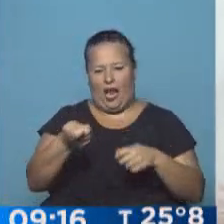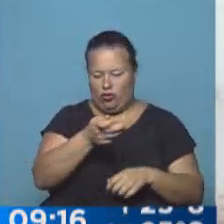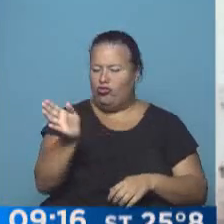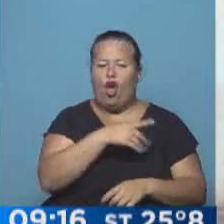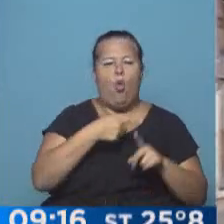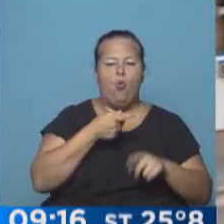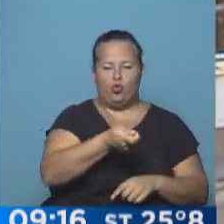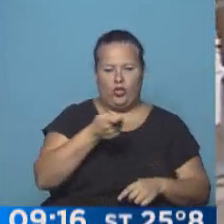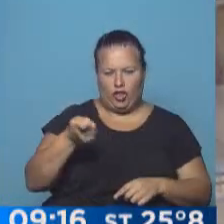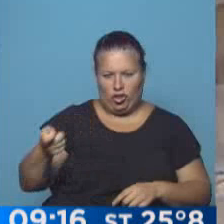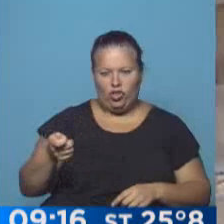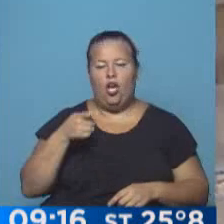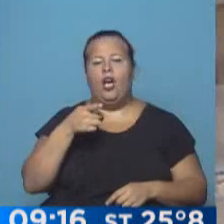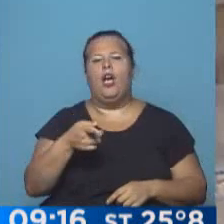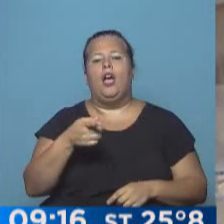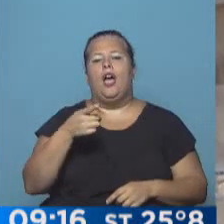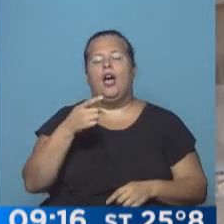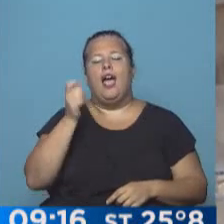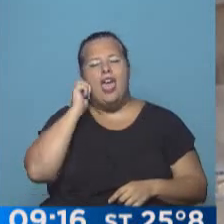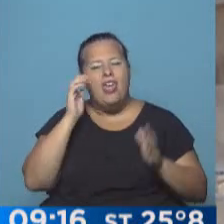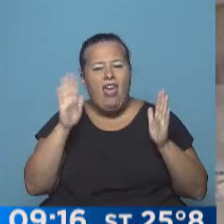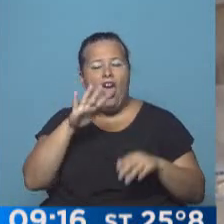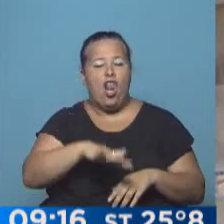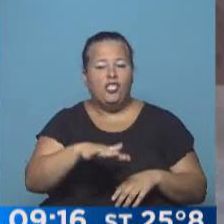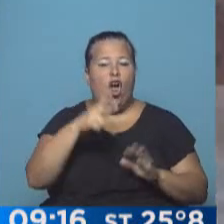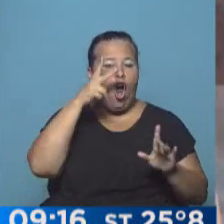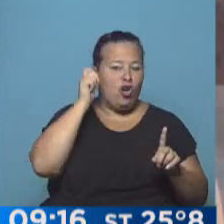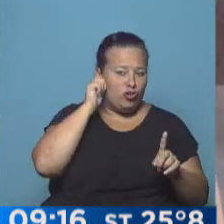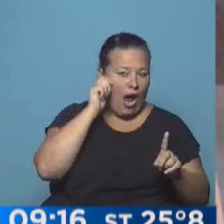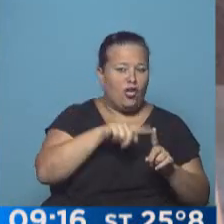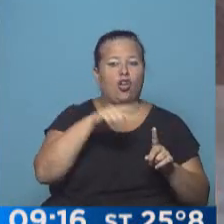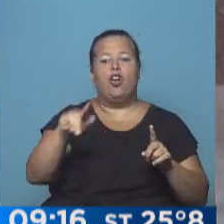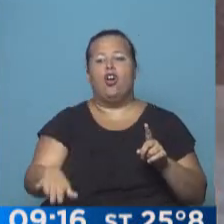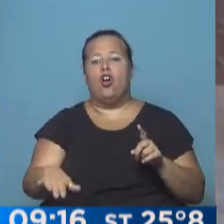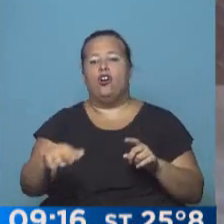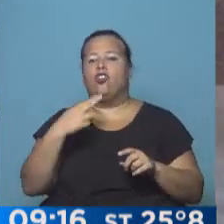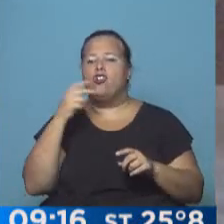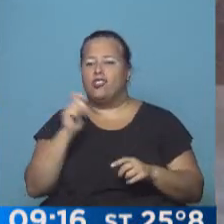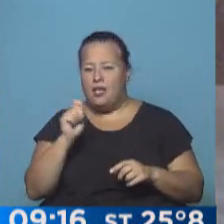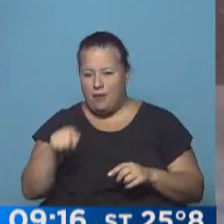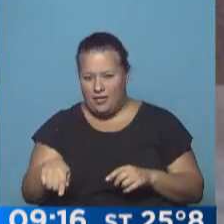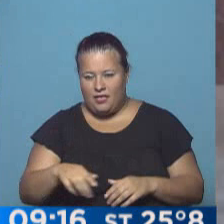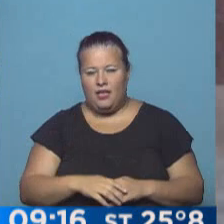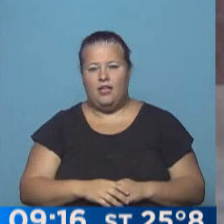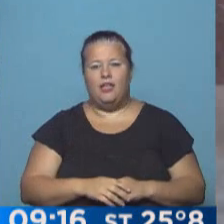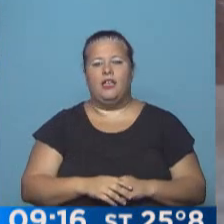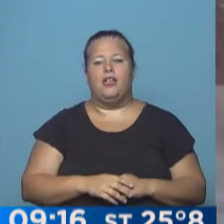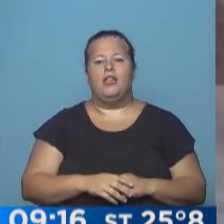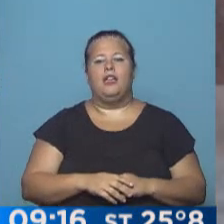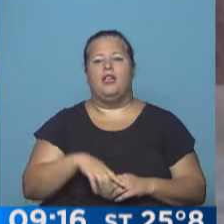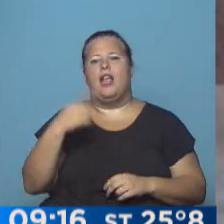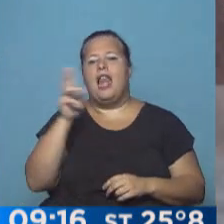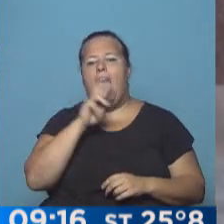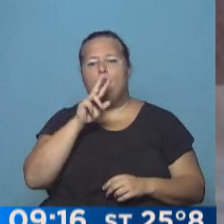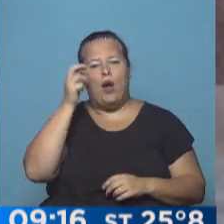todos acuchillados. Y las edades de los niños eran de 8 años y 11 meses, y la edad de la